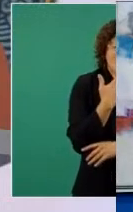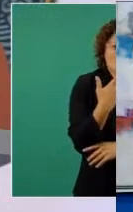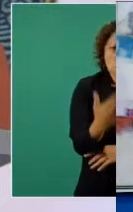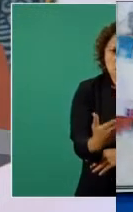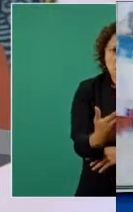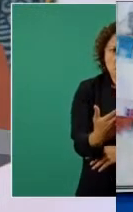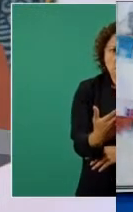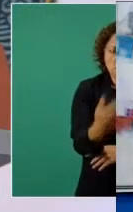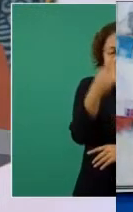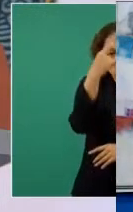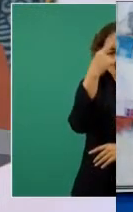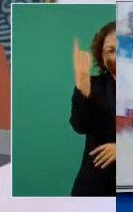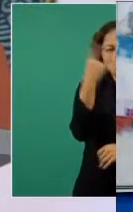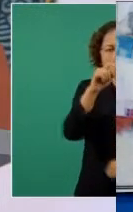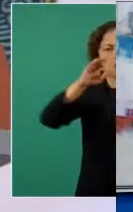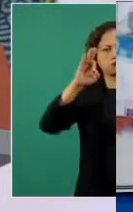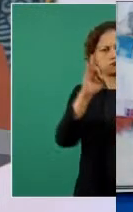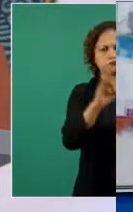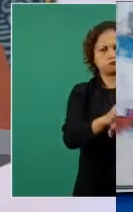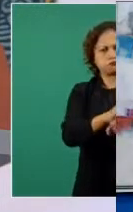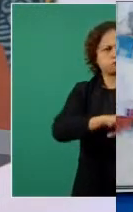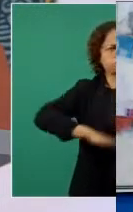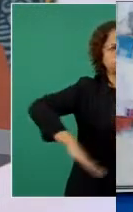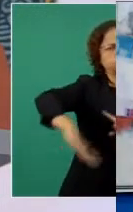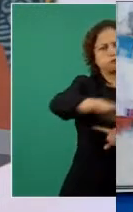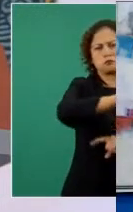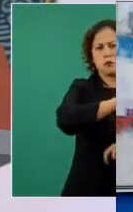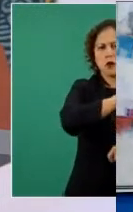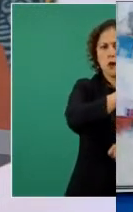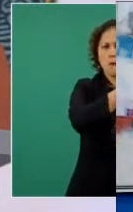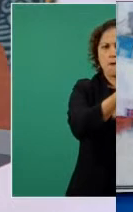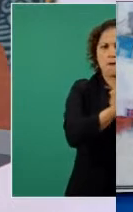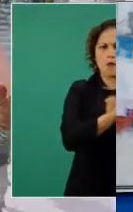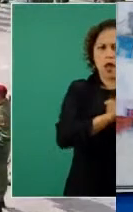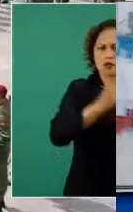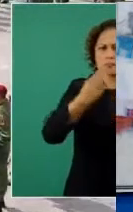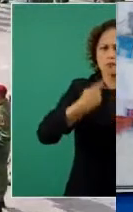bien del pueblo al que se debía.